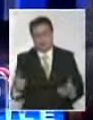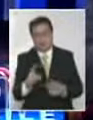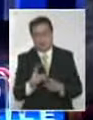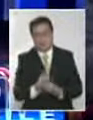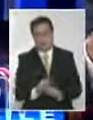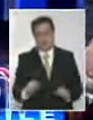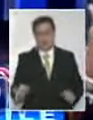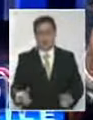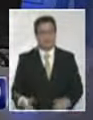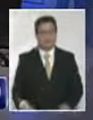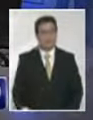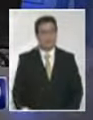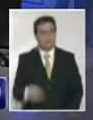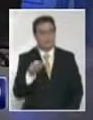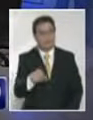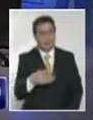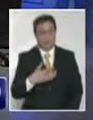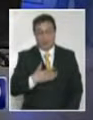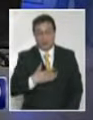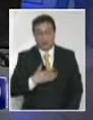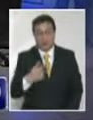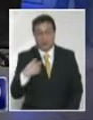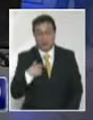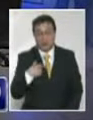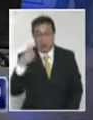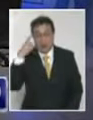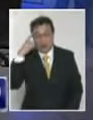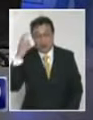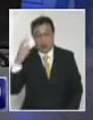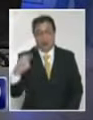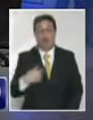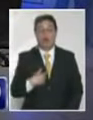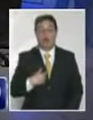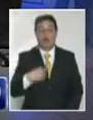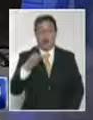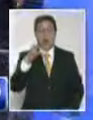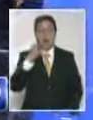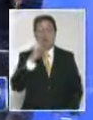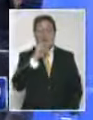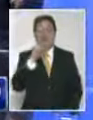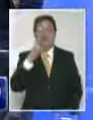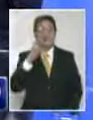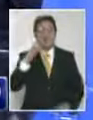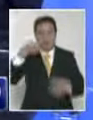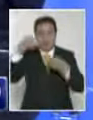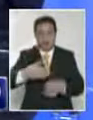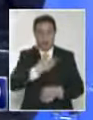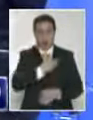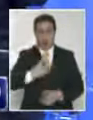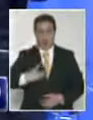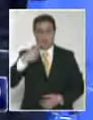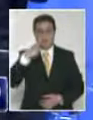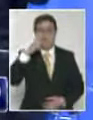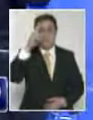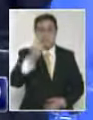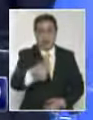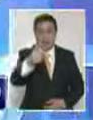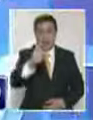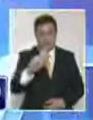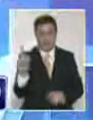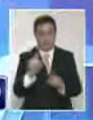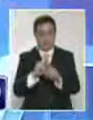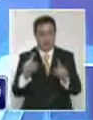siguiente. A mi juicio, no fue una política de Estado, como dice mucho sector de izquierda. No fue una política de Estado.